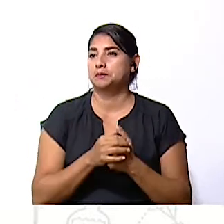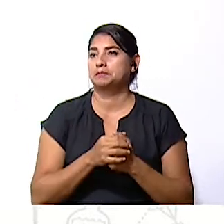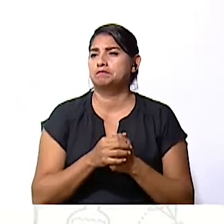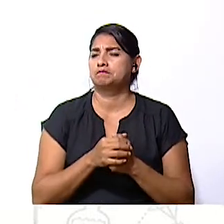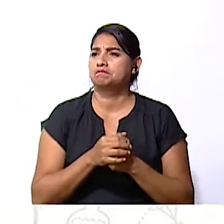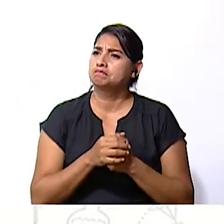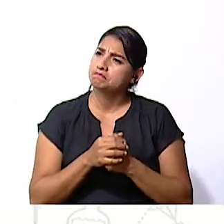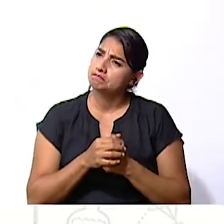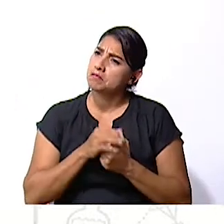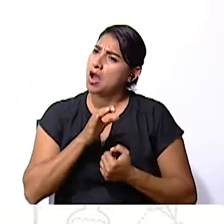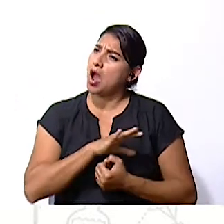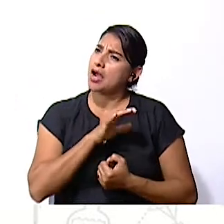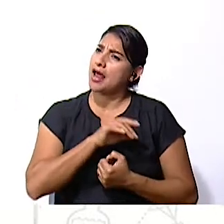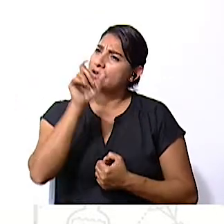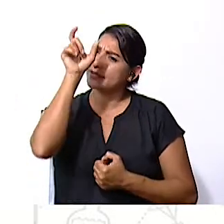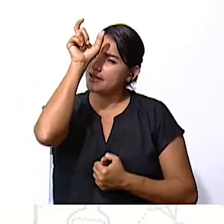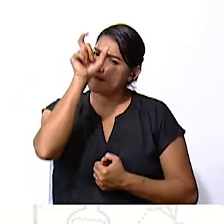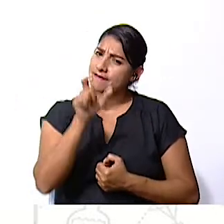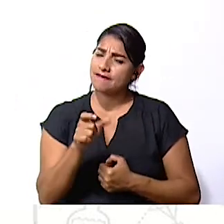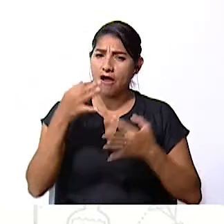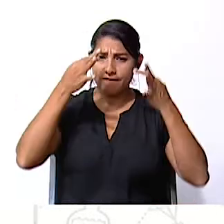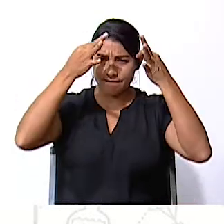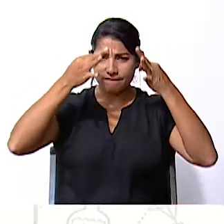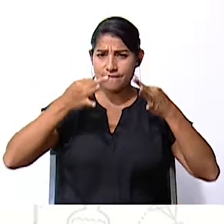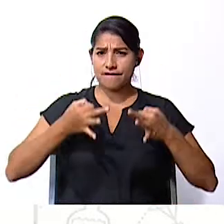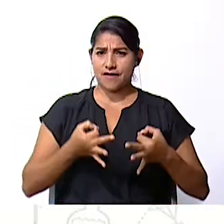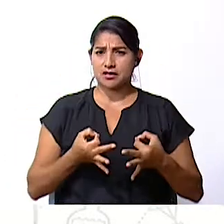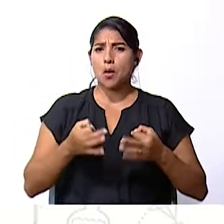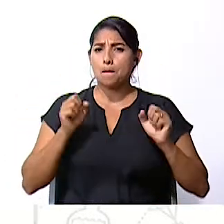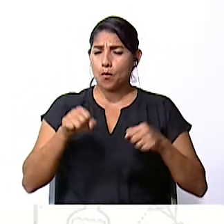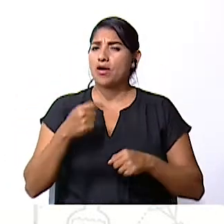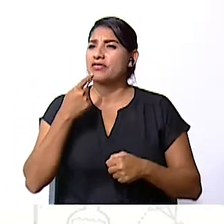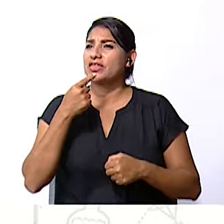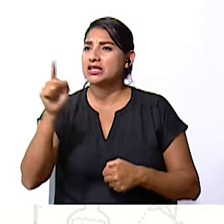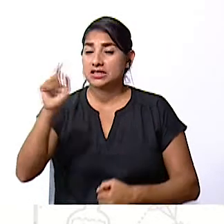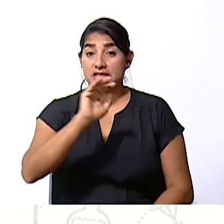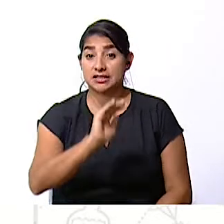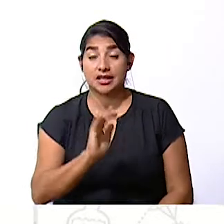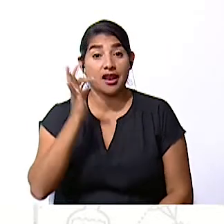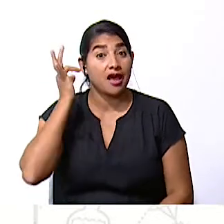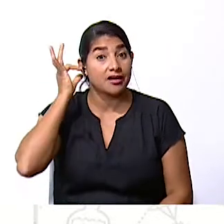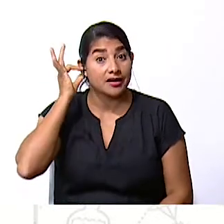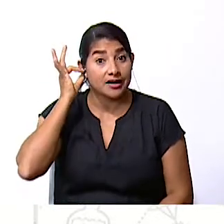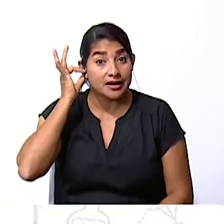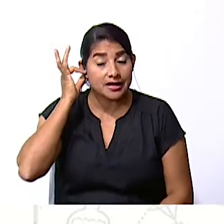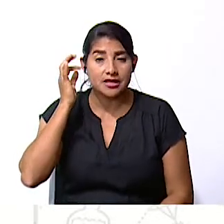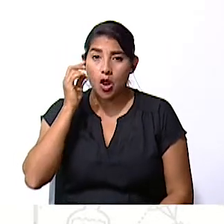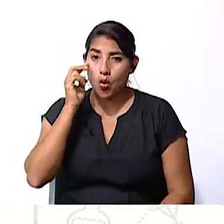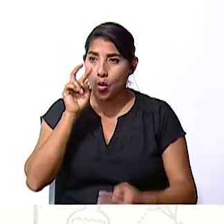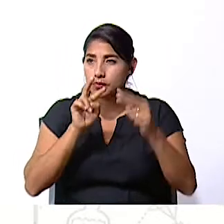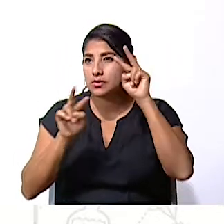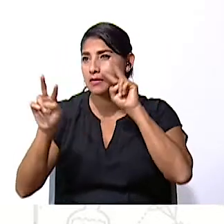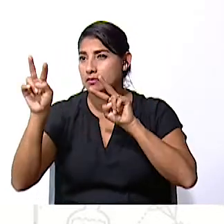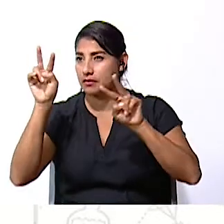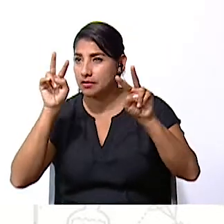¿Cuáles características físicas pueden mencionar de la niña a partir de lo observado?